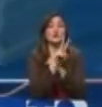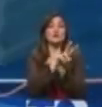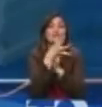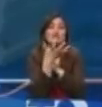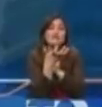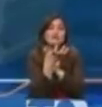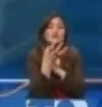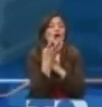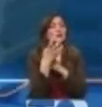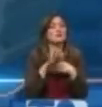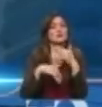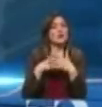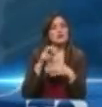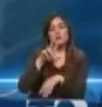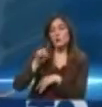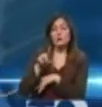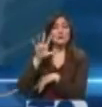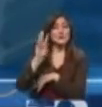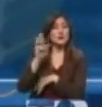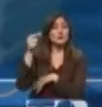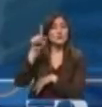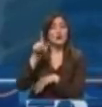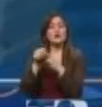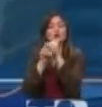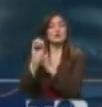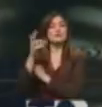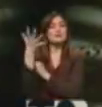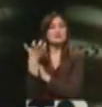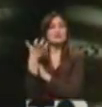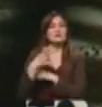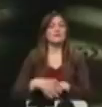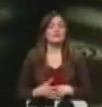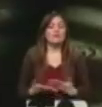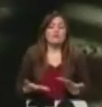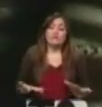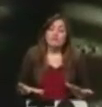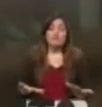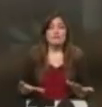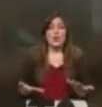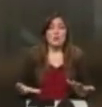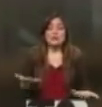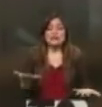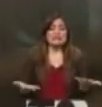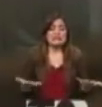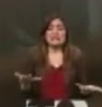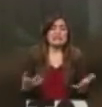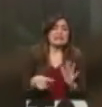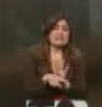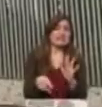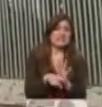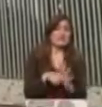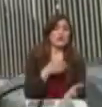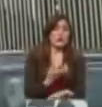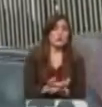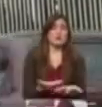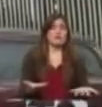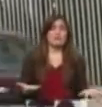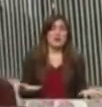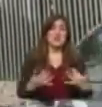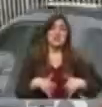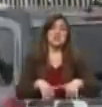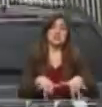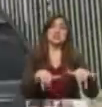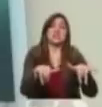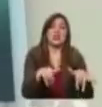y 3,6 millones de déficit en el 2015. Pese a las cifras en rojo registradas en los medios incautados, los gastos no